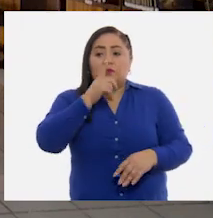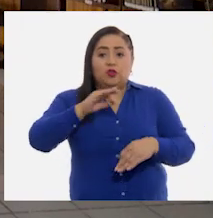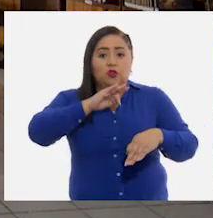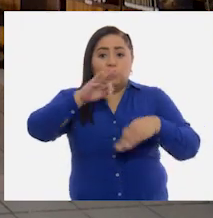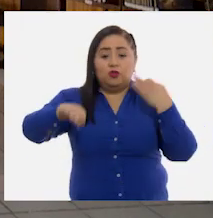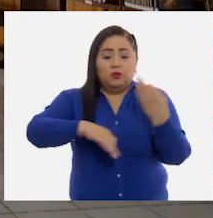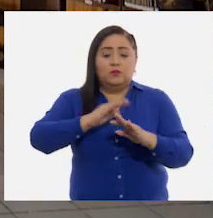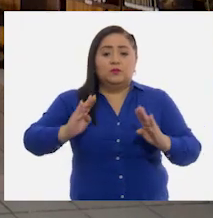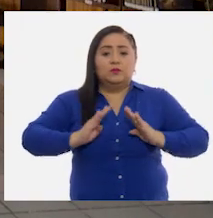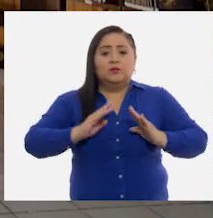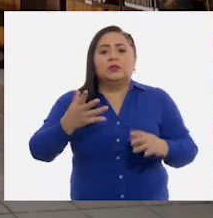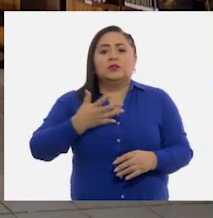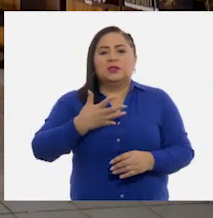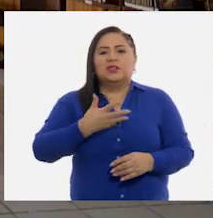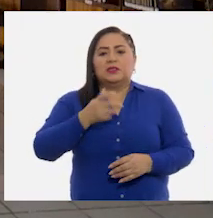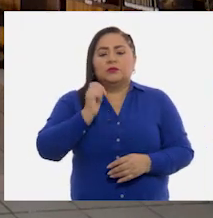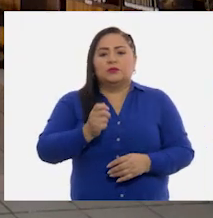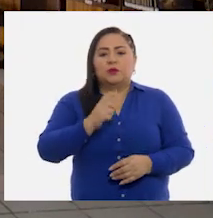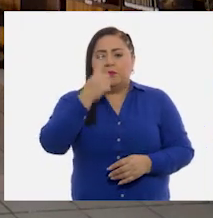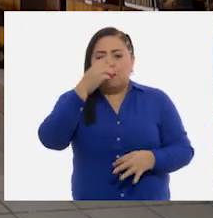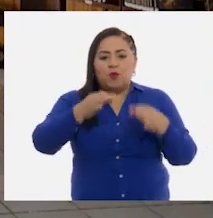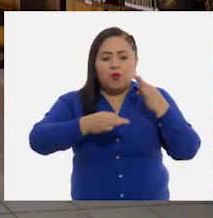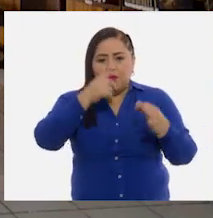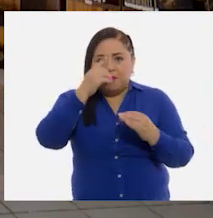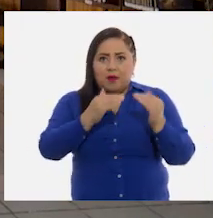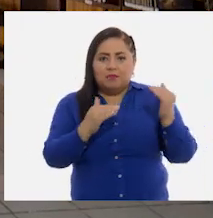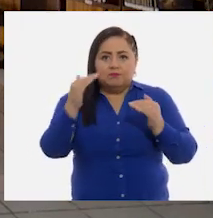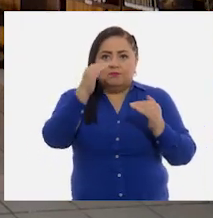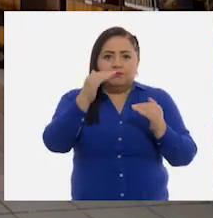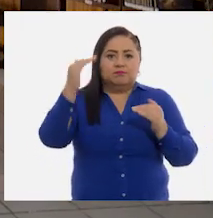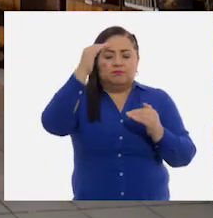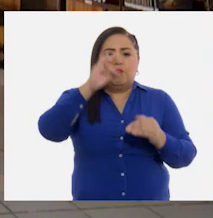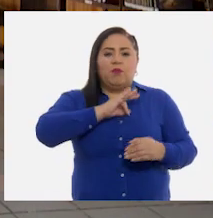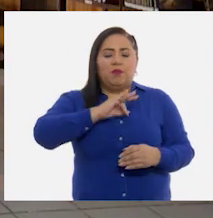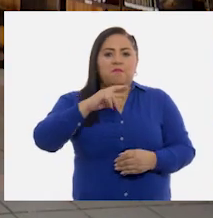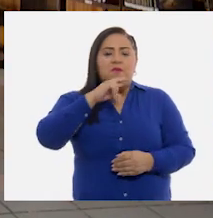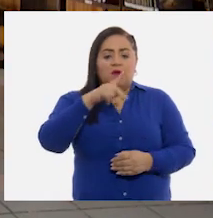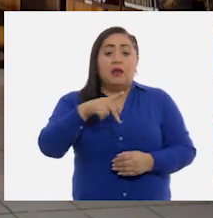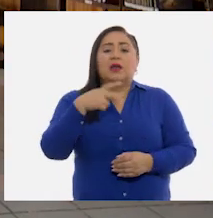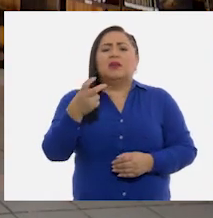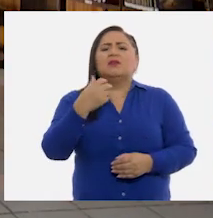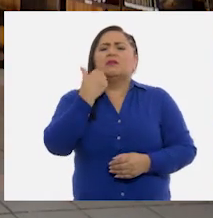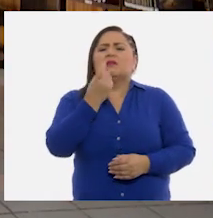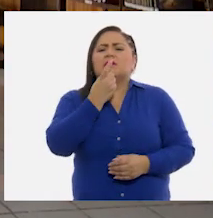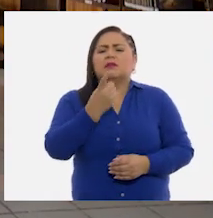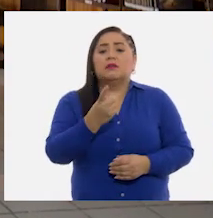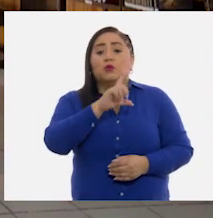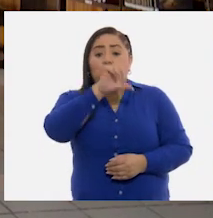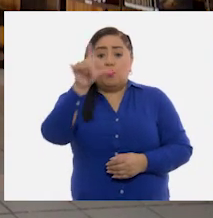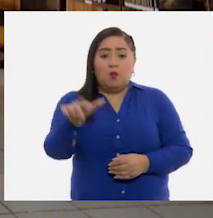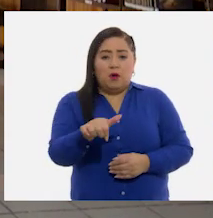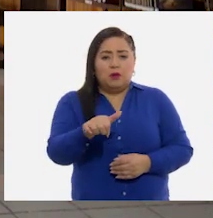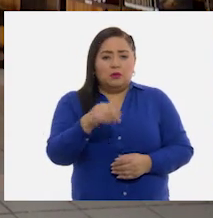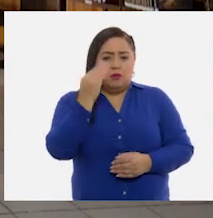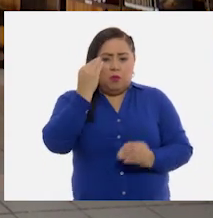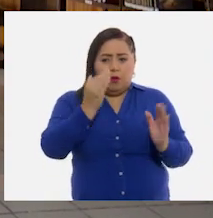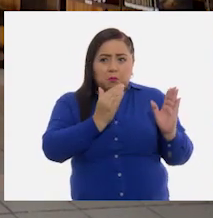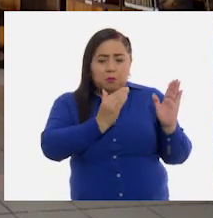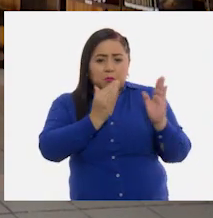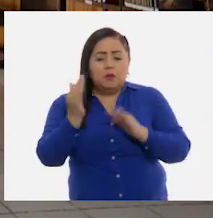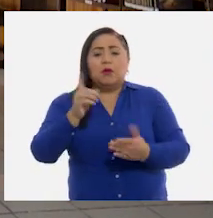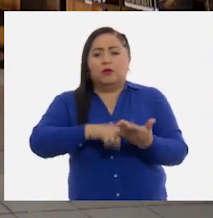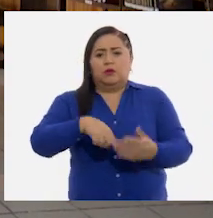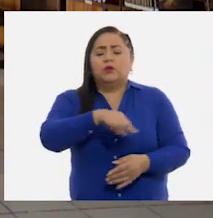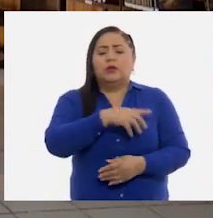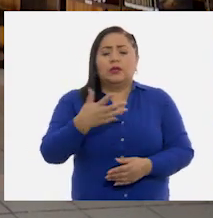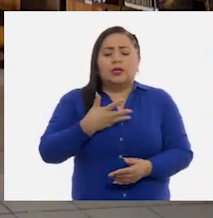todos los militares tenemos un proceso de promociones para ascender al grado inmediato superior. Esto quiere decir que después de determinado tiempo nosotros